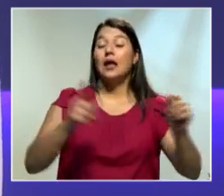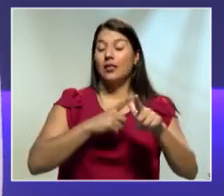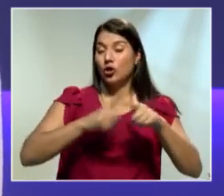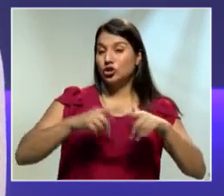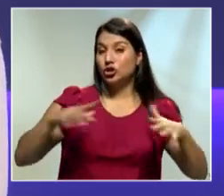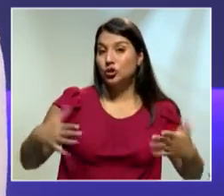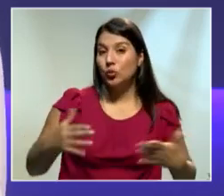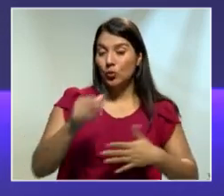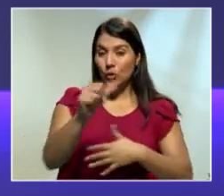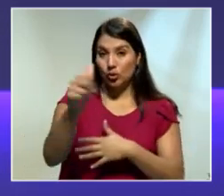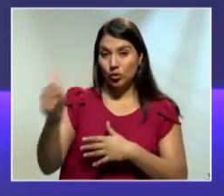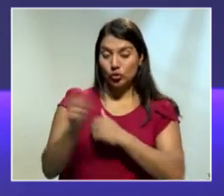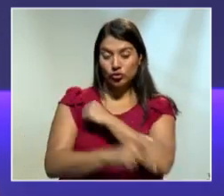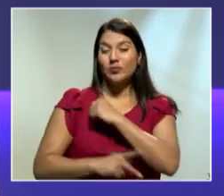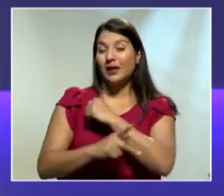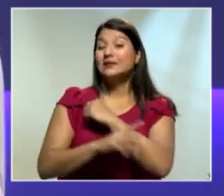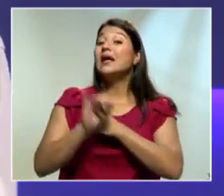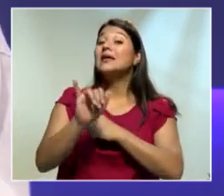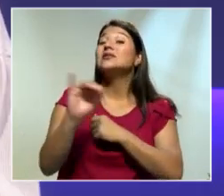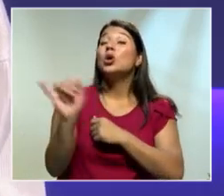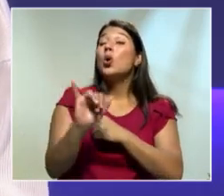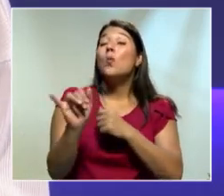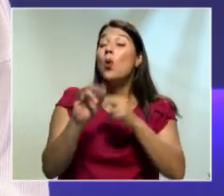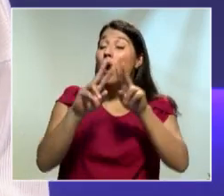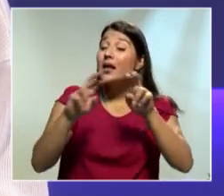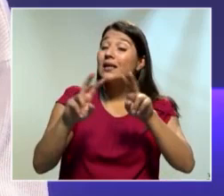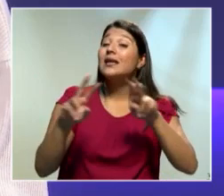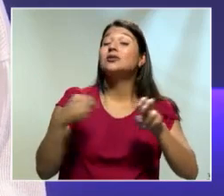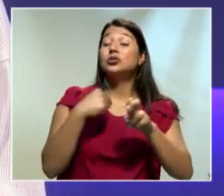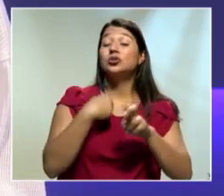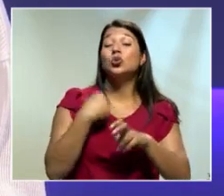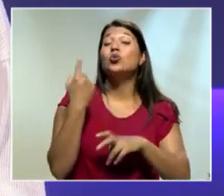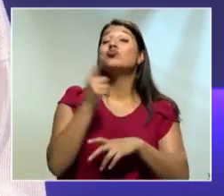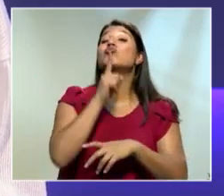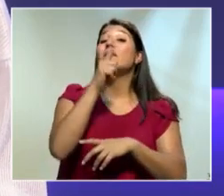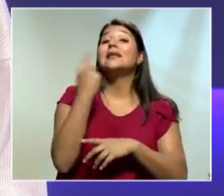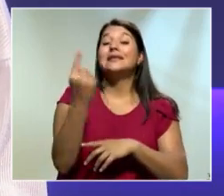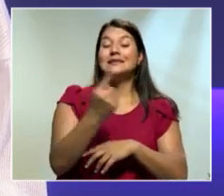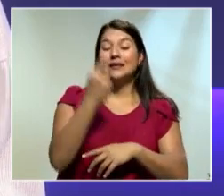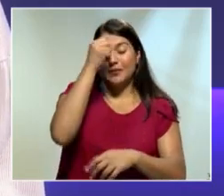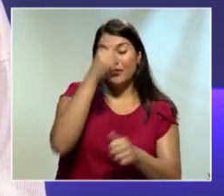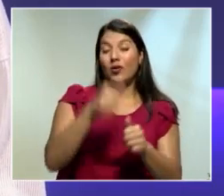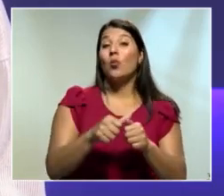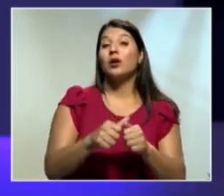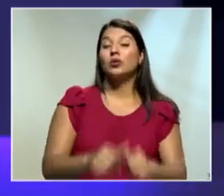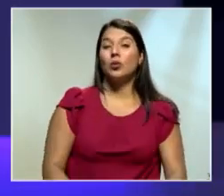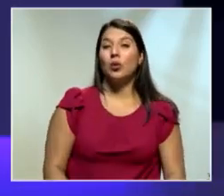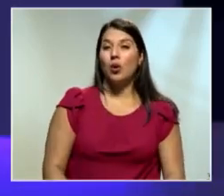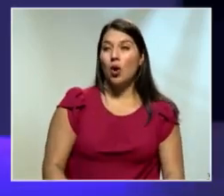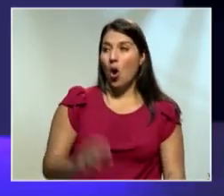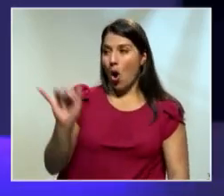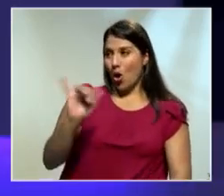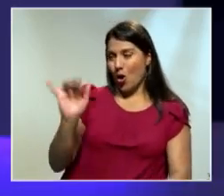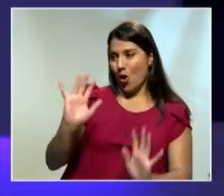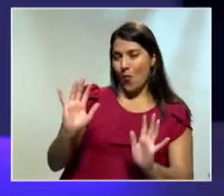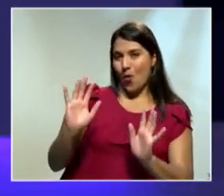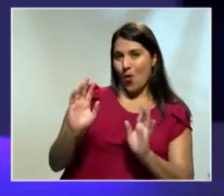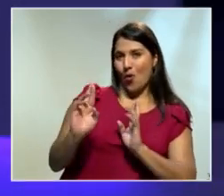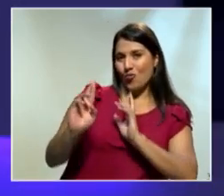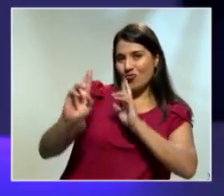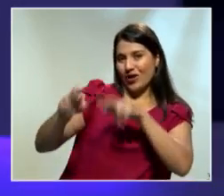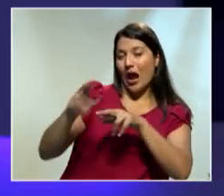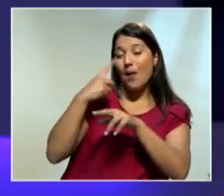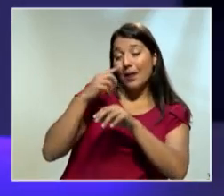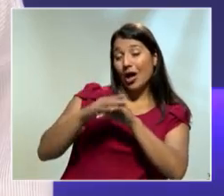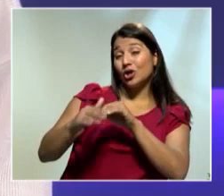resto de países? Ese es como el análisis que realmente siempre nos termina quedando, Pero sí, hay como un premio de consolación ahí, ¿verdad?